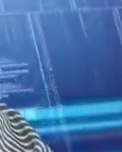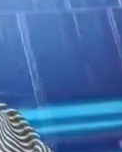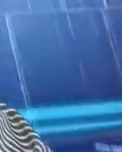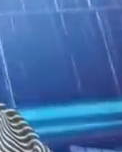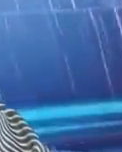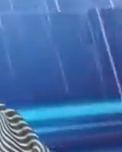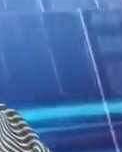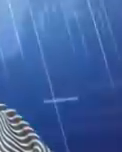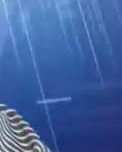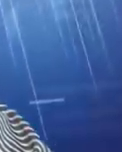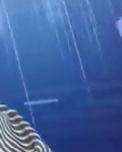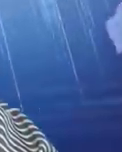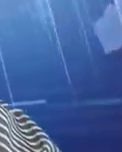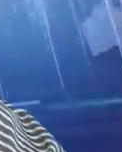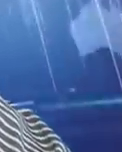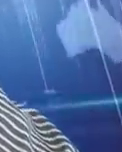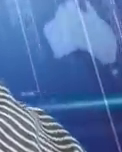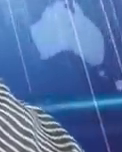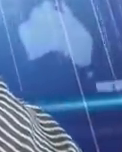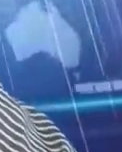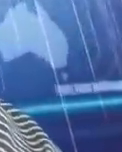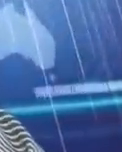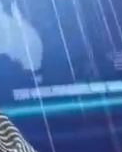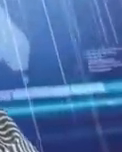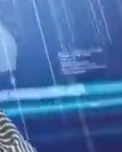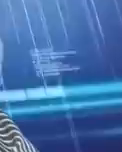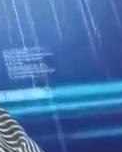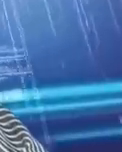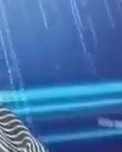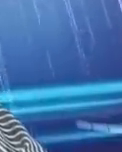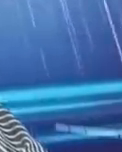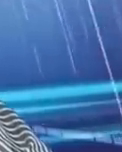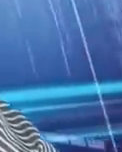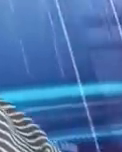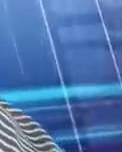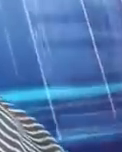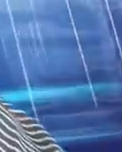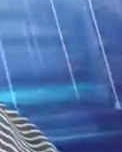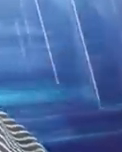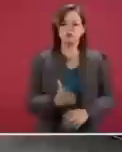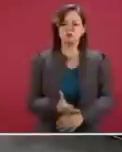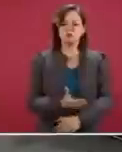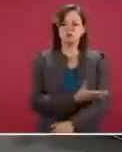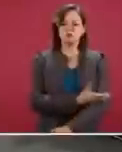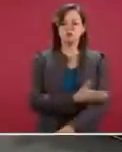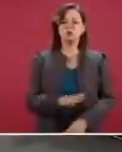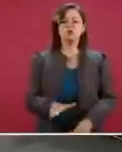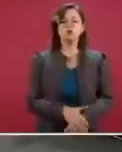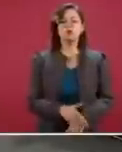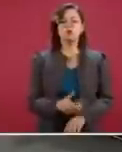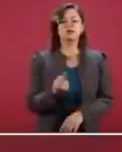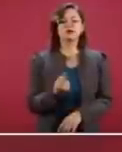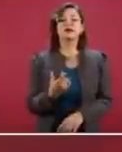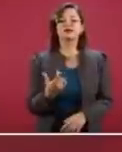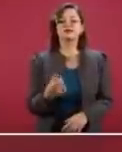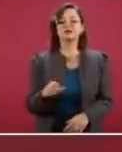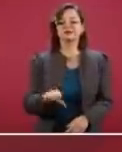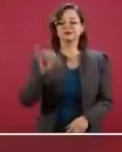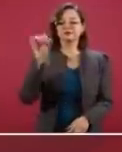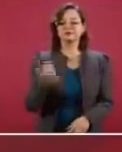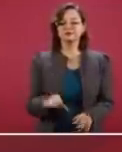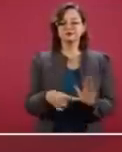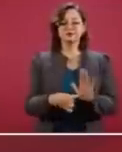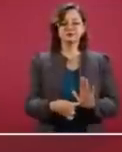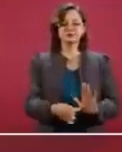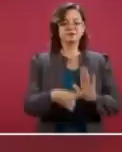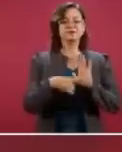muy importante porque representará el 80% del crecimiento del país. Vamos a escucharlo. El día de hoy vamos